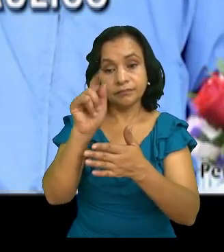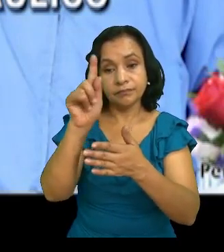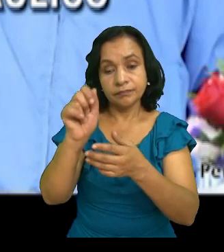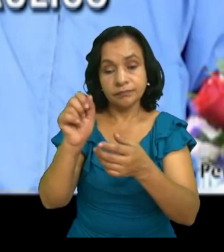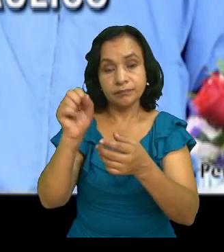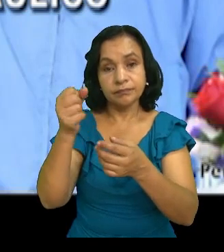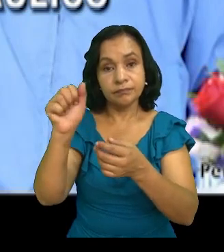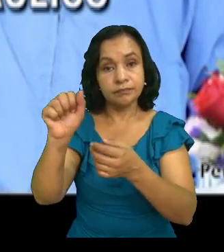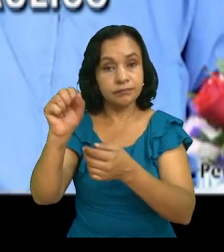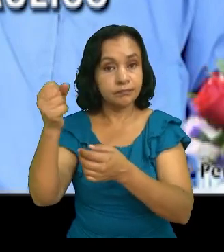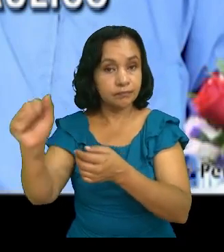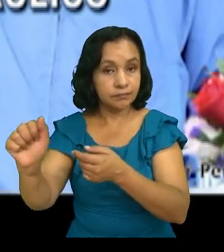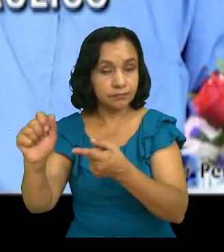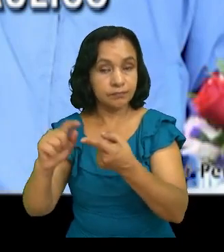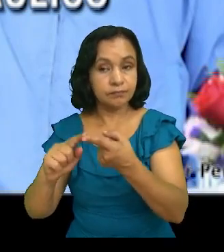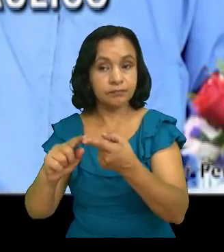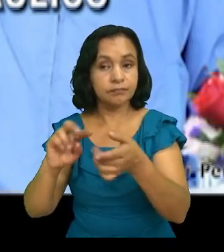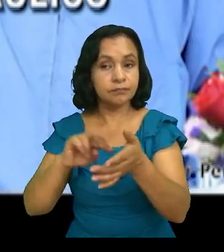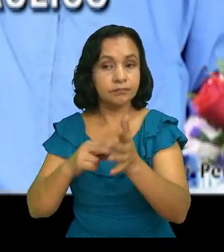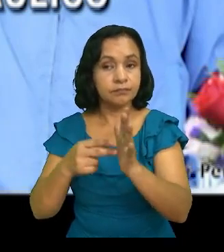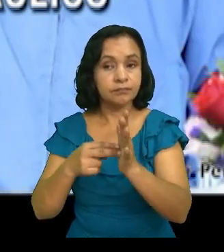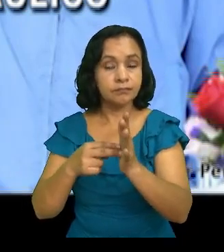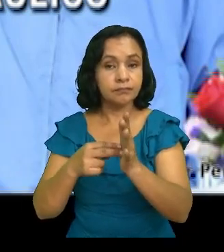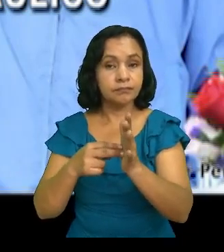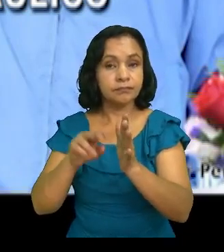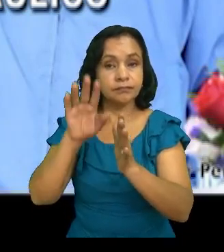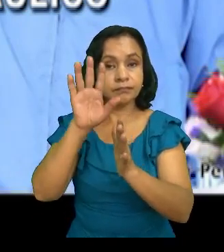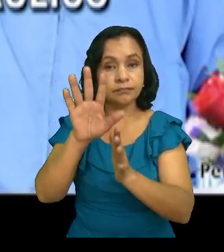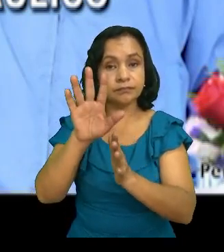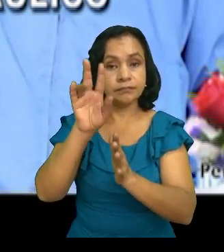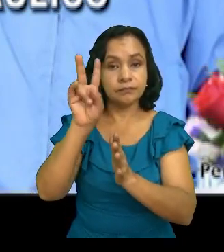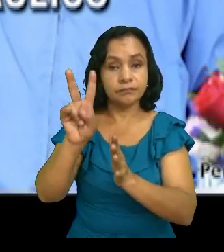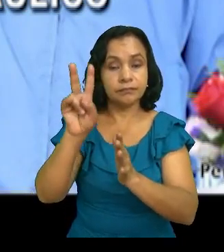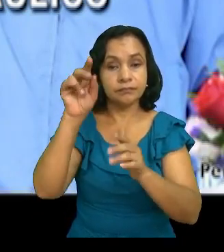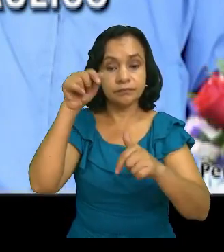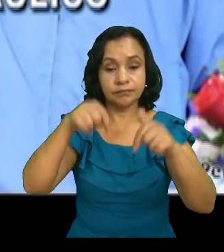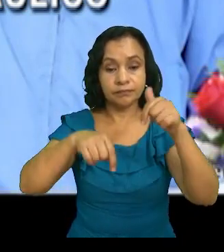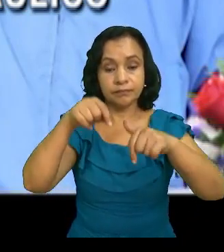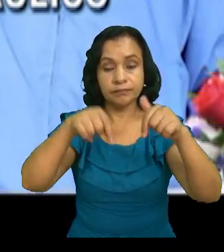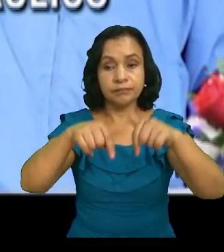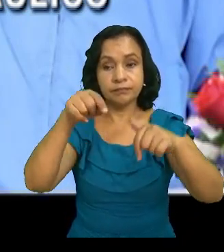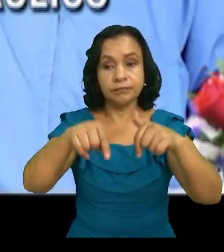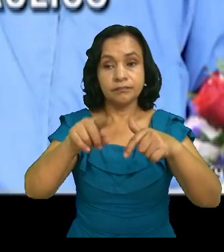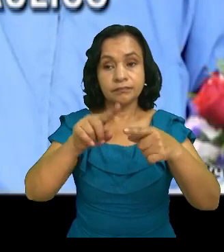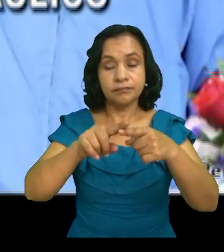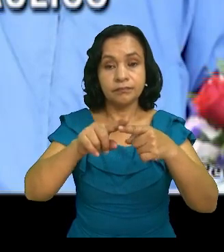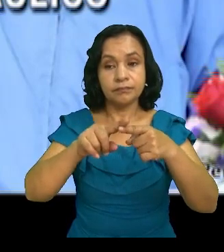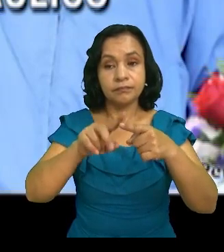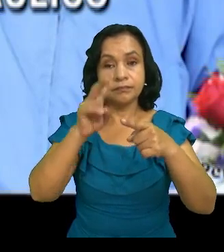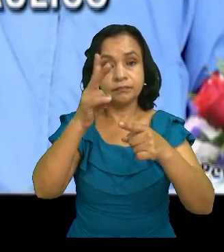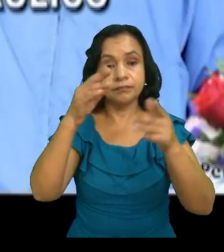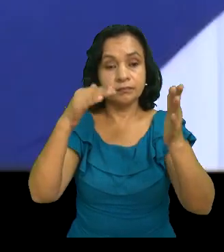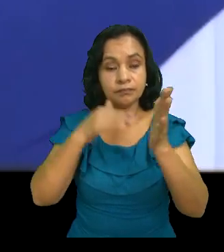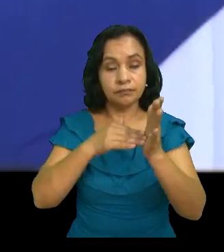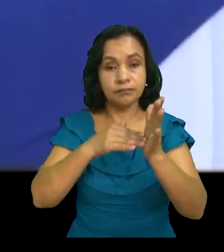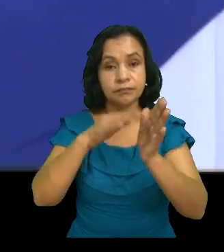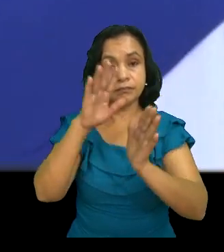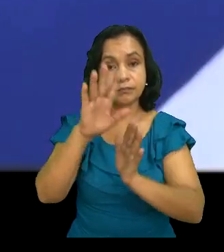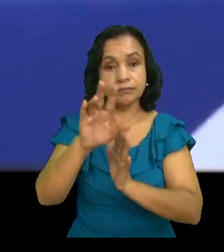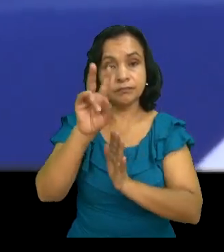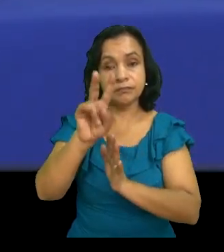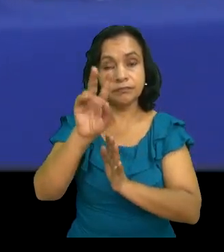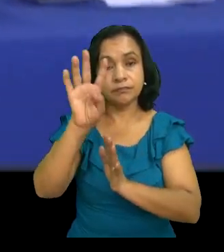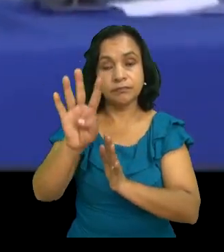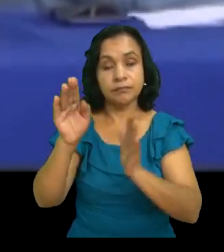tramo de Rosita Sasa es de 52 kilómetros, implica una inversión de 2.524 millones